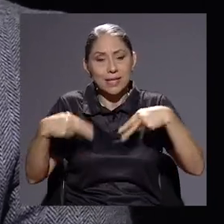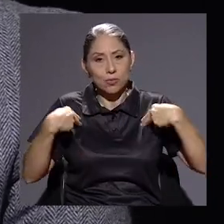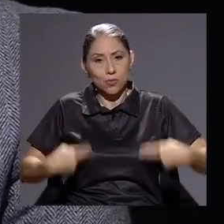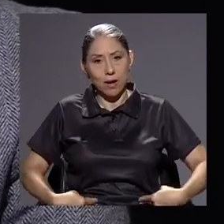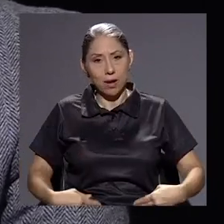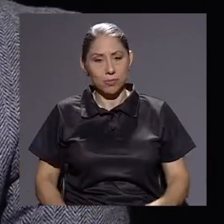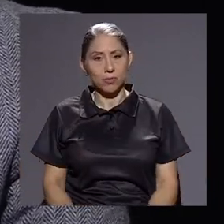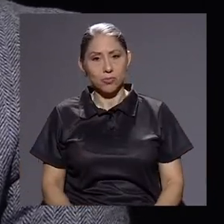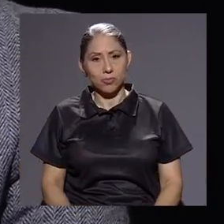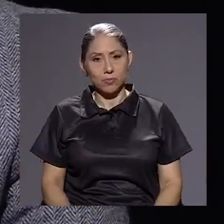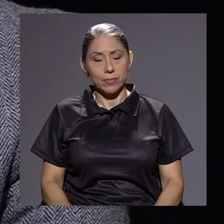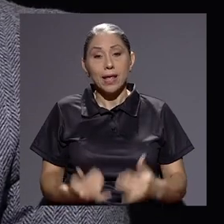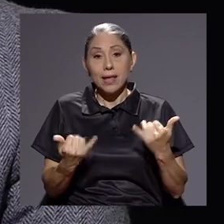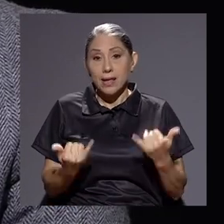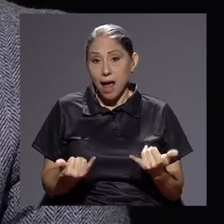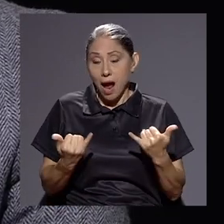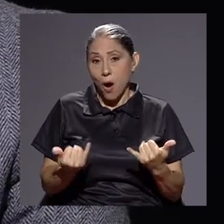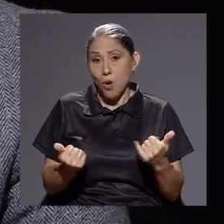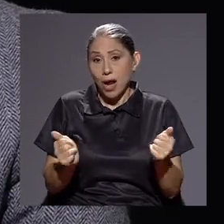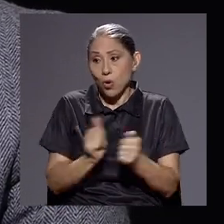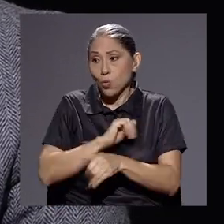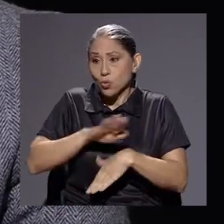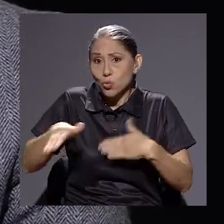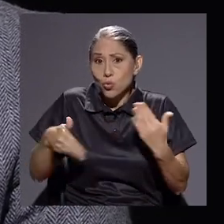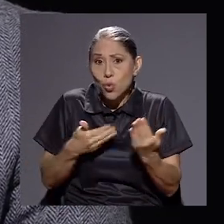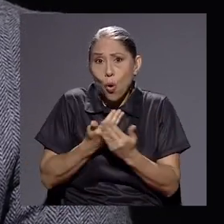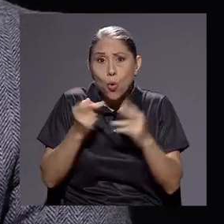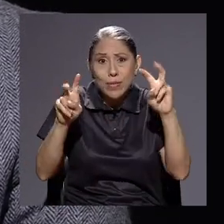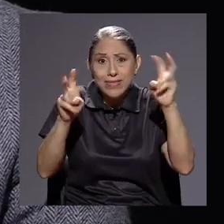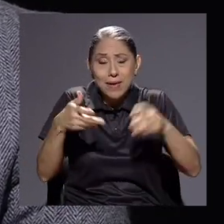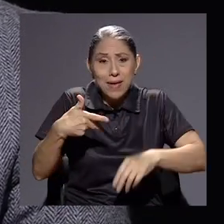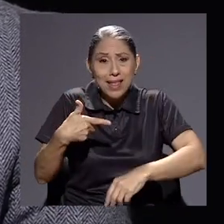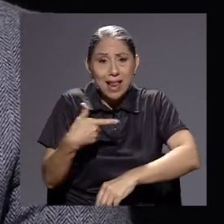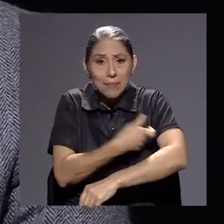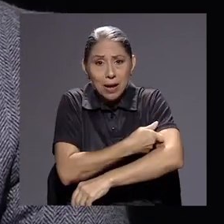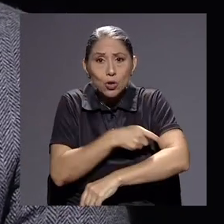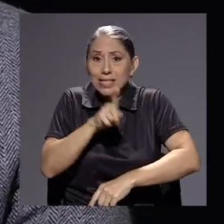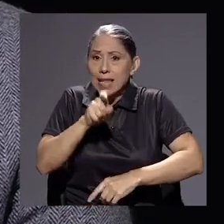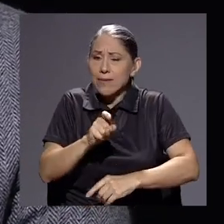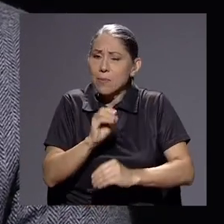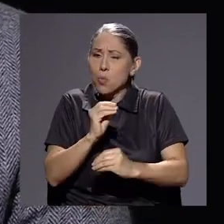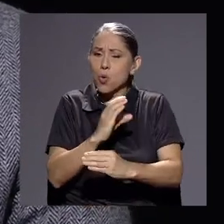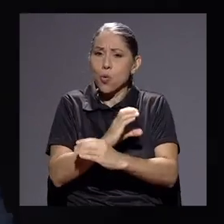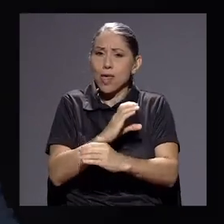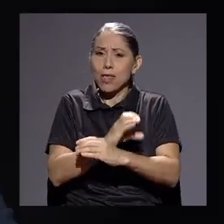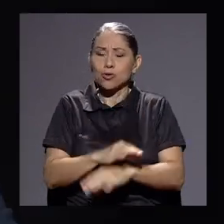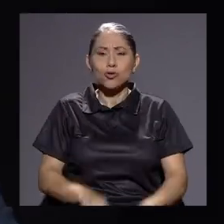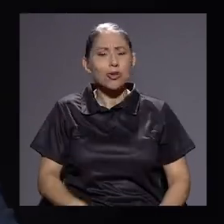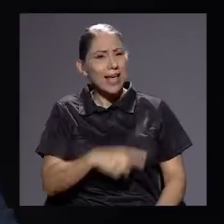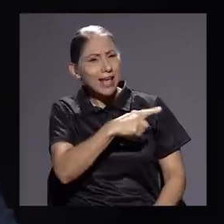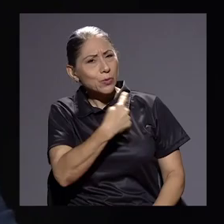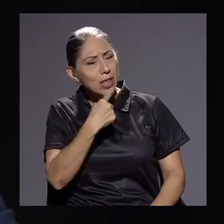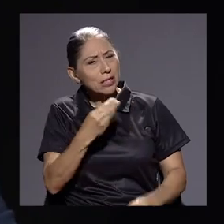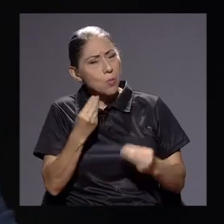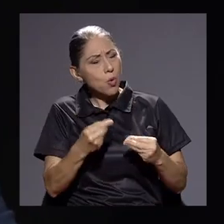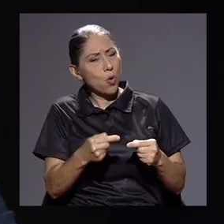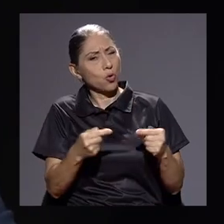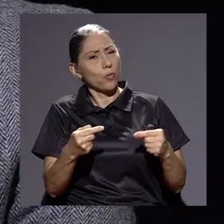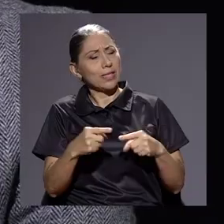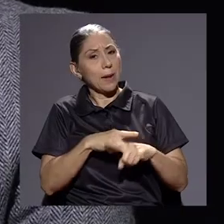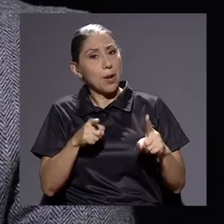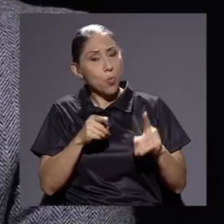ahora, pues con todo lo de las vacunas, hay que también ser muy cautos, muy cuidadosos. Qué controversial eso que dice, pero qué valioso